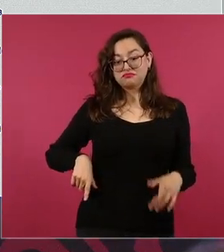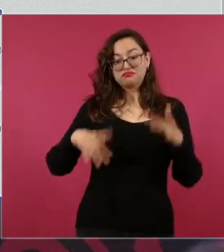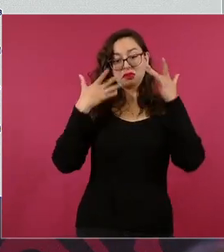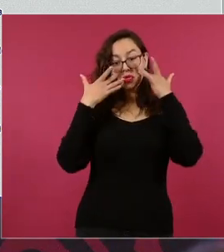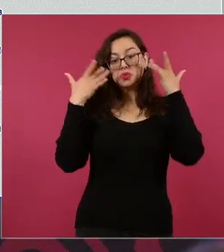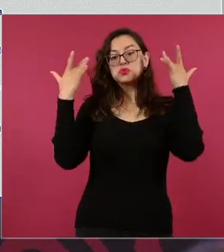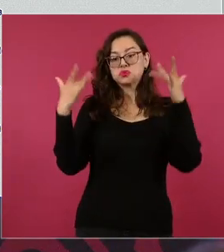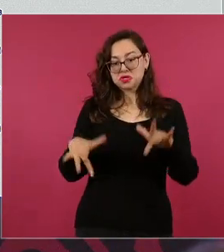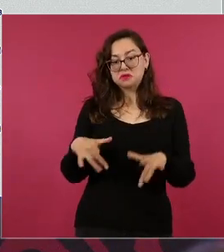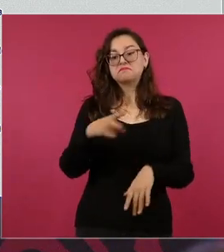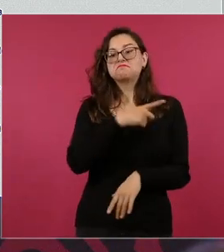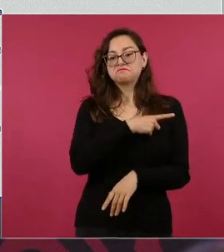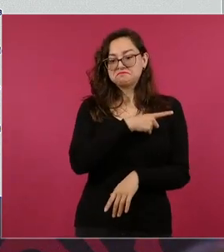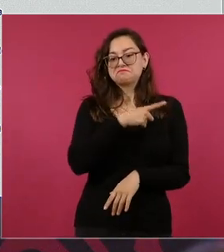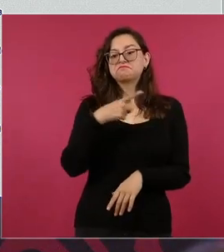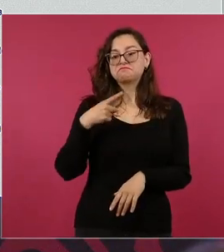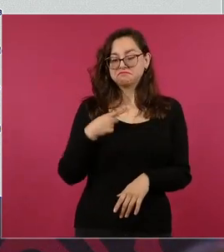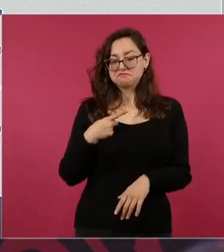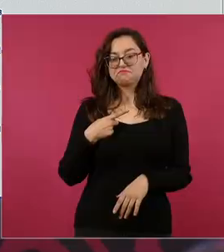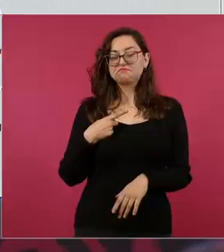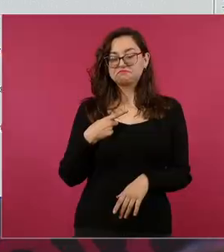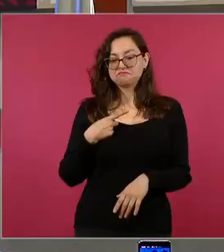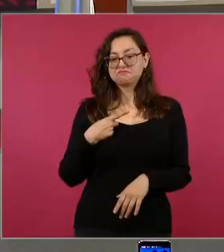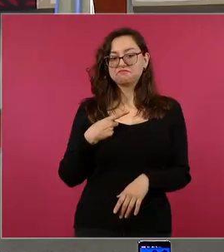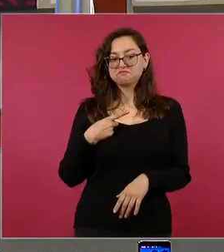renunciar. Y lo mejor,